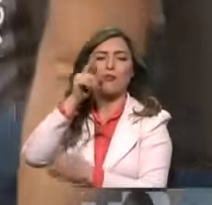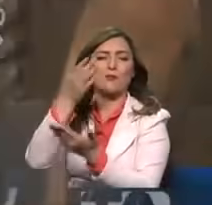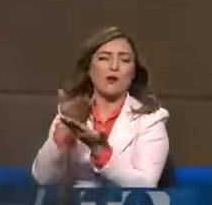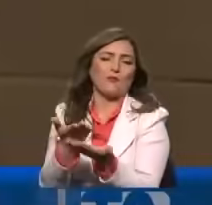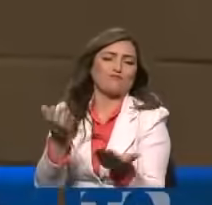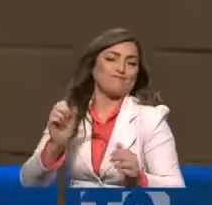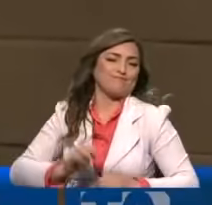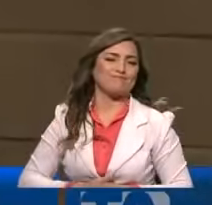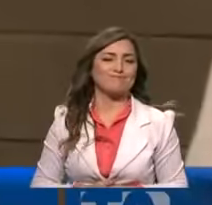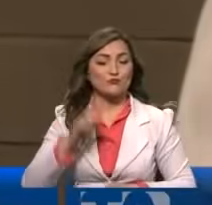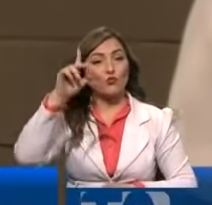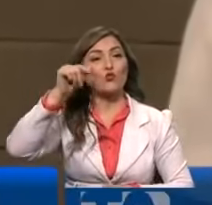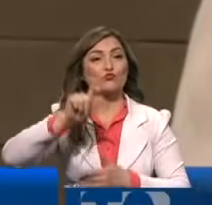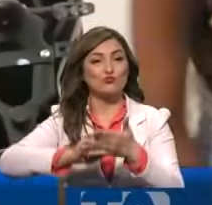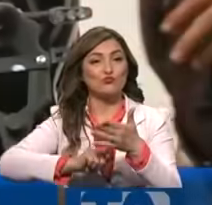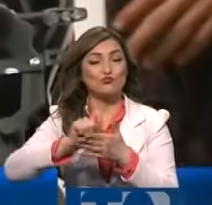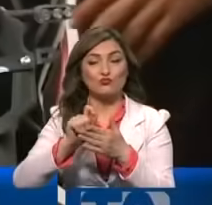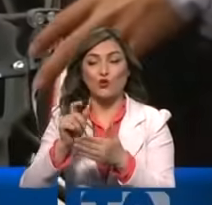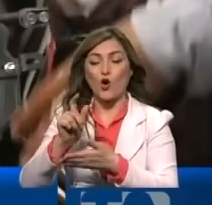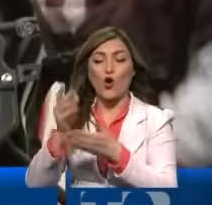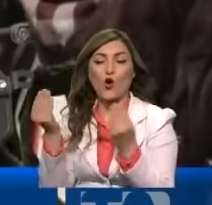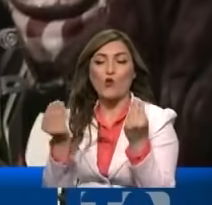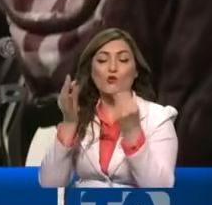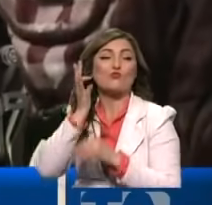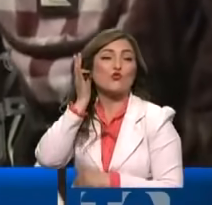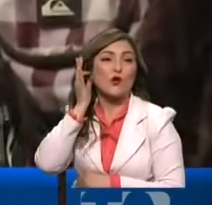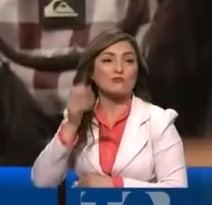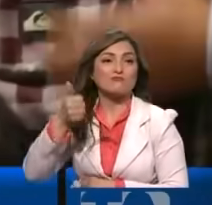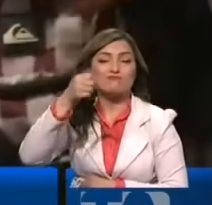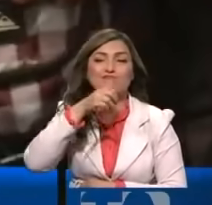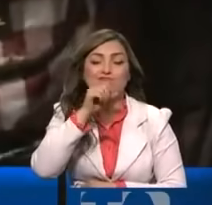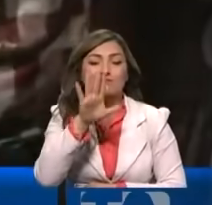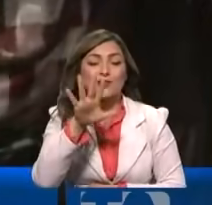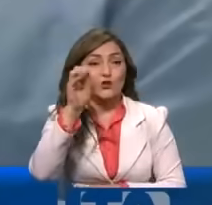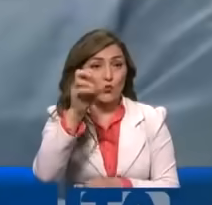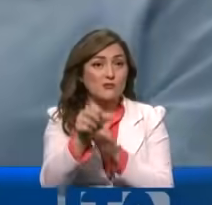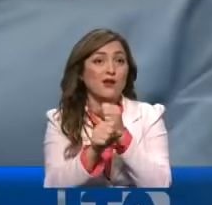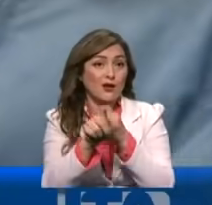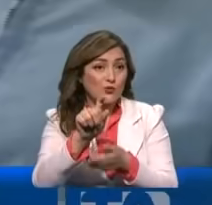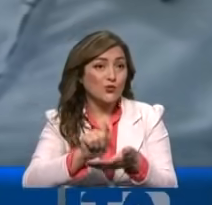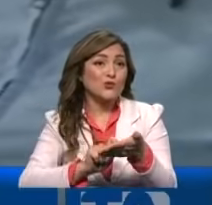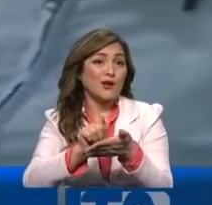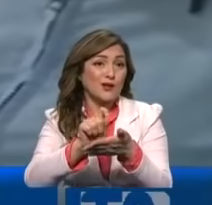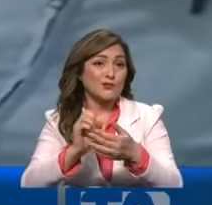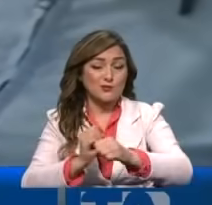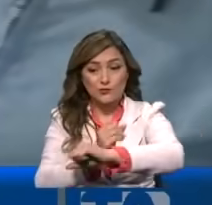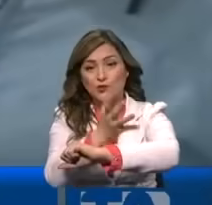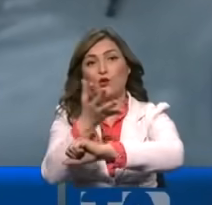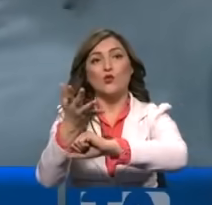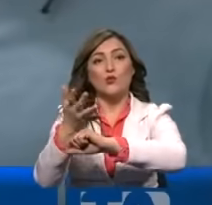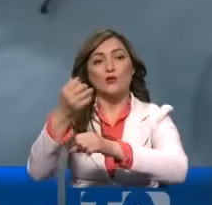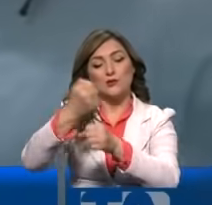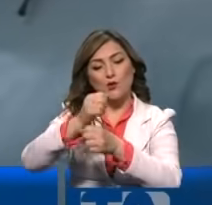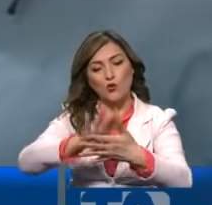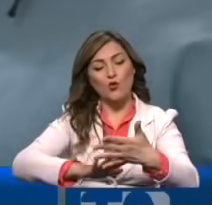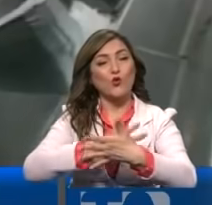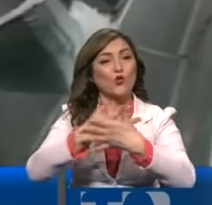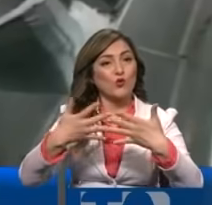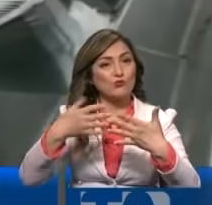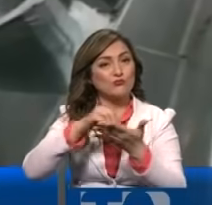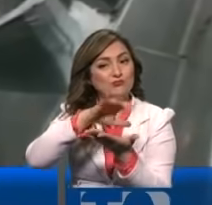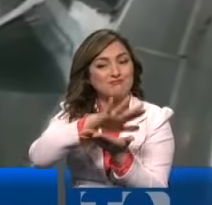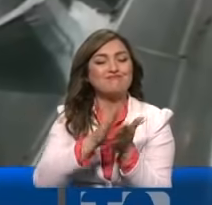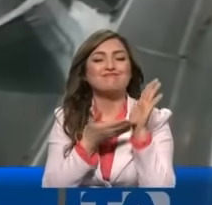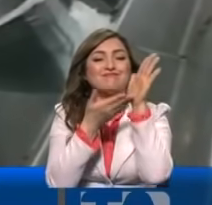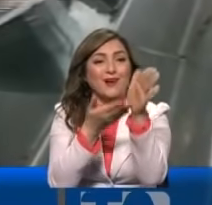el gobierno incentive la contratación de jóvenes, mujeres y adultos mayores de 50 años. Se sugieren además jornadas y horarios adaptables.